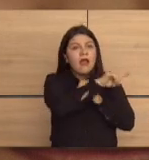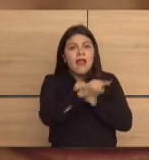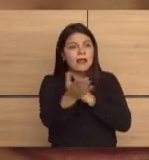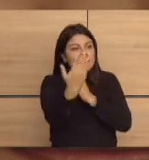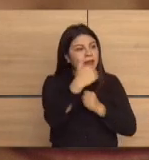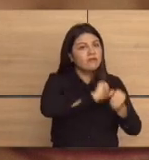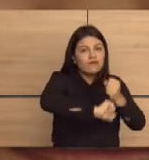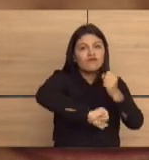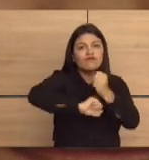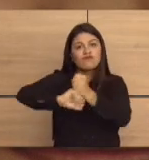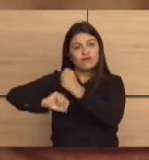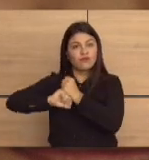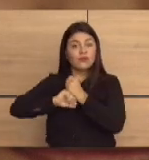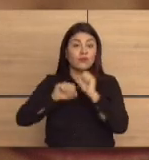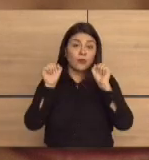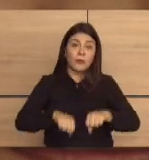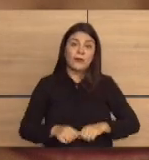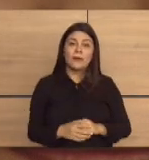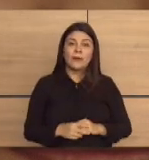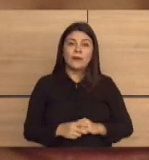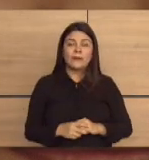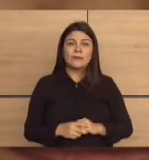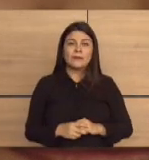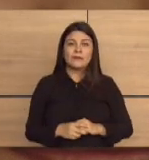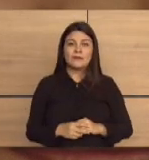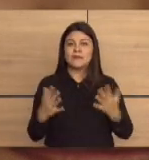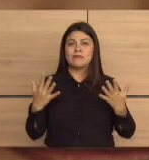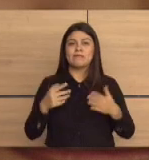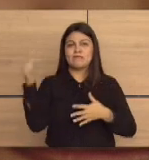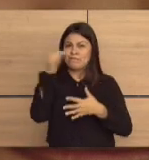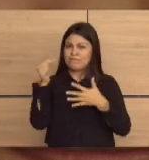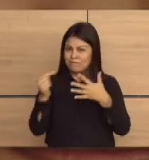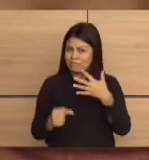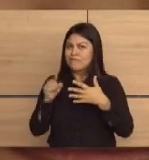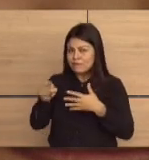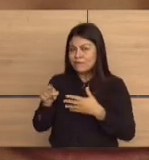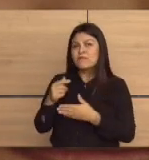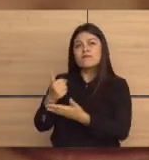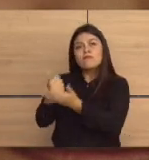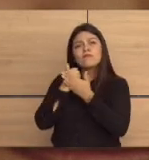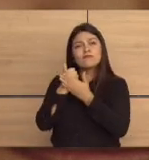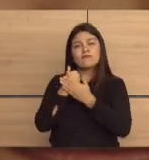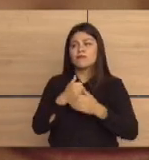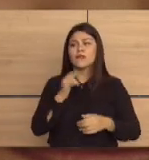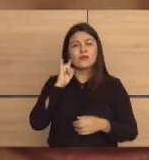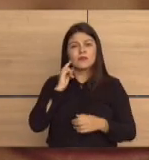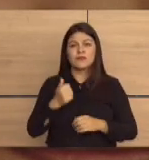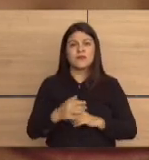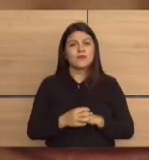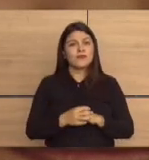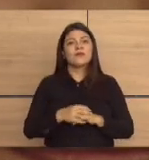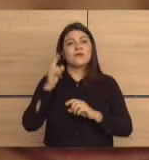pasado, para que de acuerdo con esos elementos concluyentes podamos proyectar el futuro